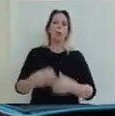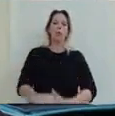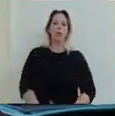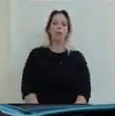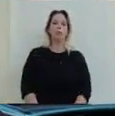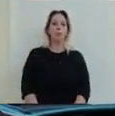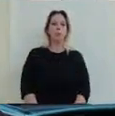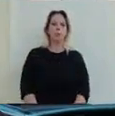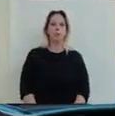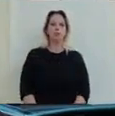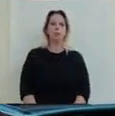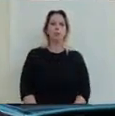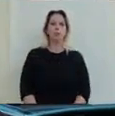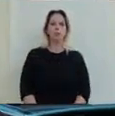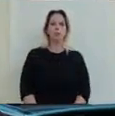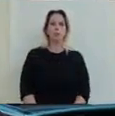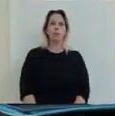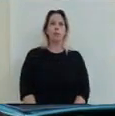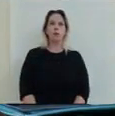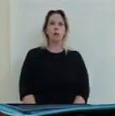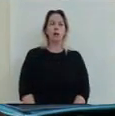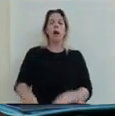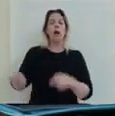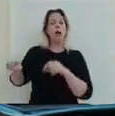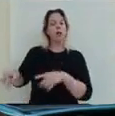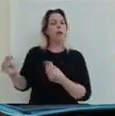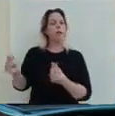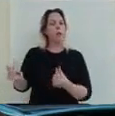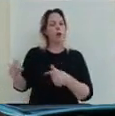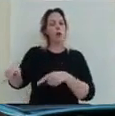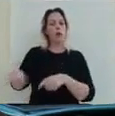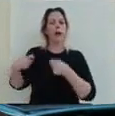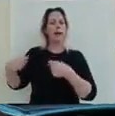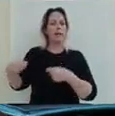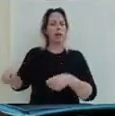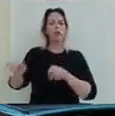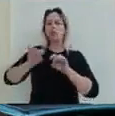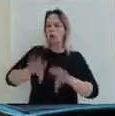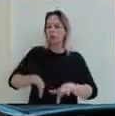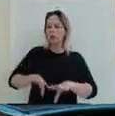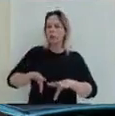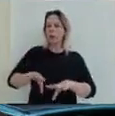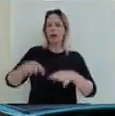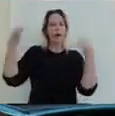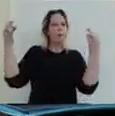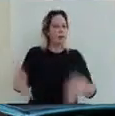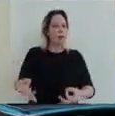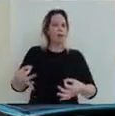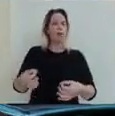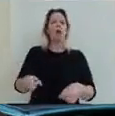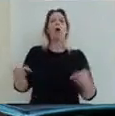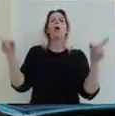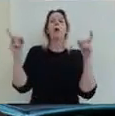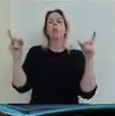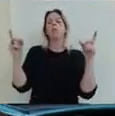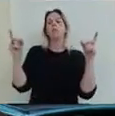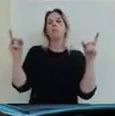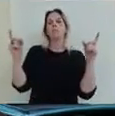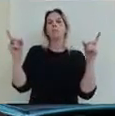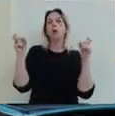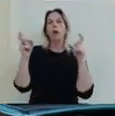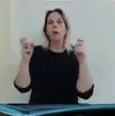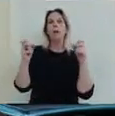exclusivamente con los problemas que surgen de la pandemia por la que estamos atravesando y a la que hemos tenido, por lo que hemos tenido que someternos